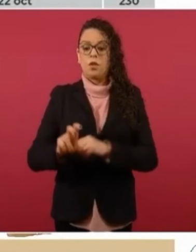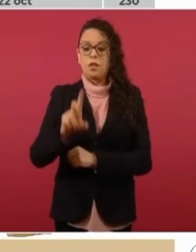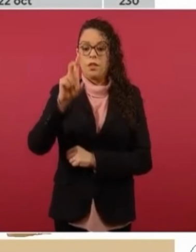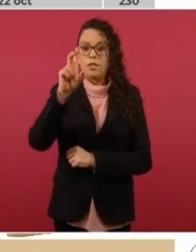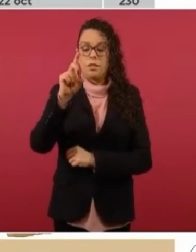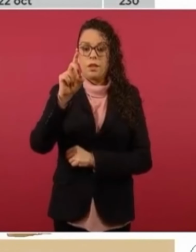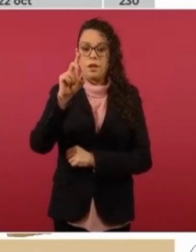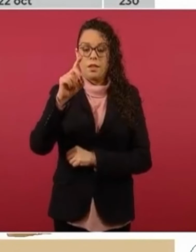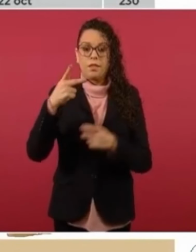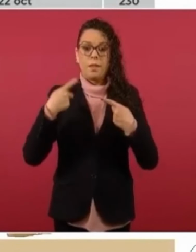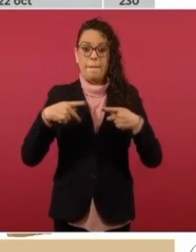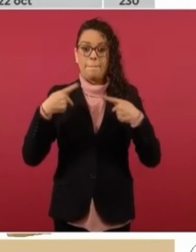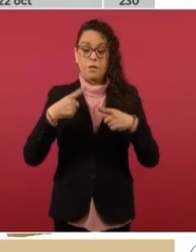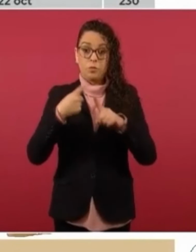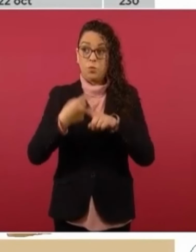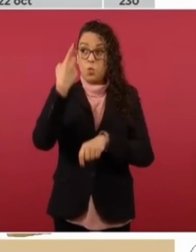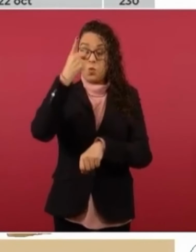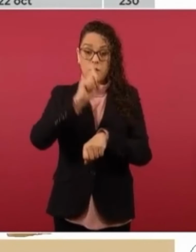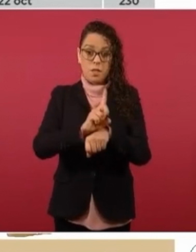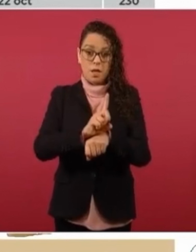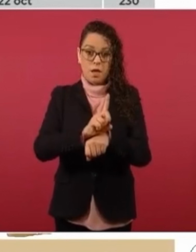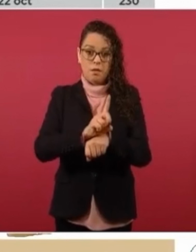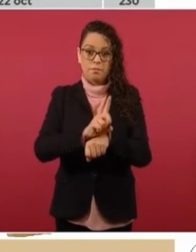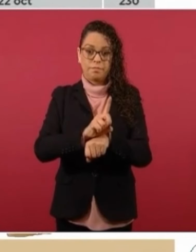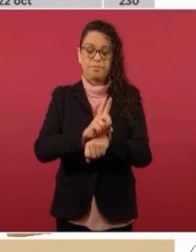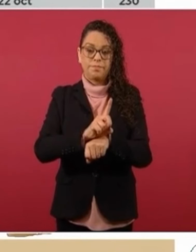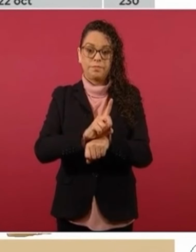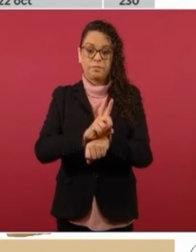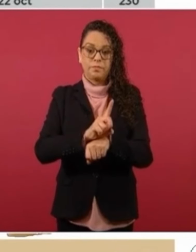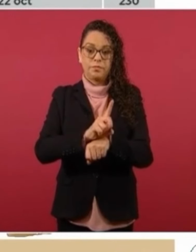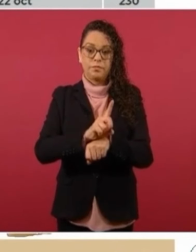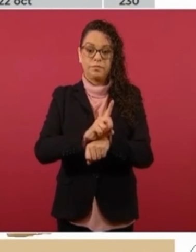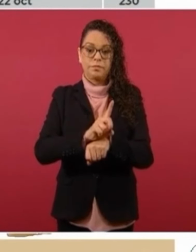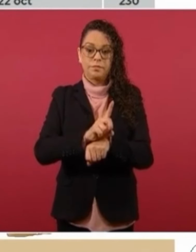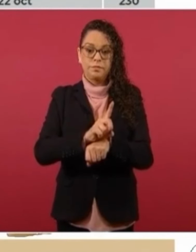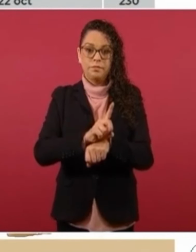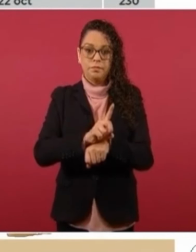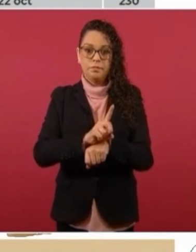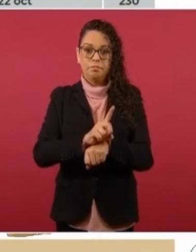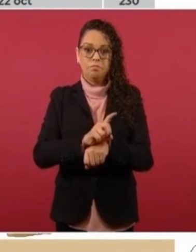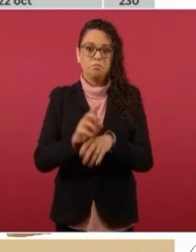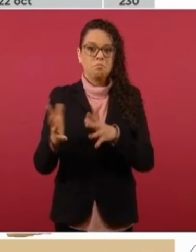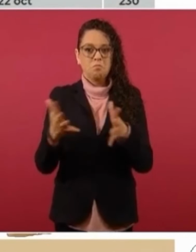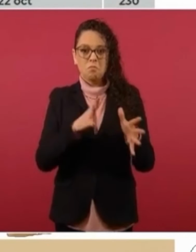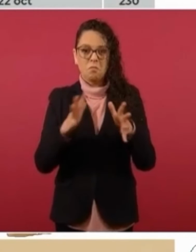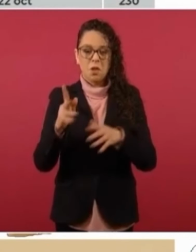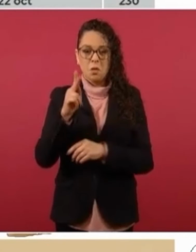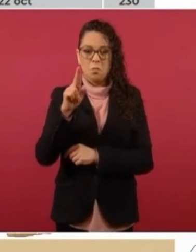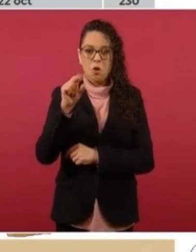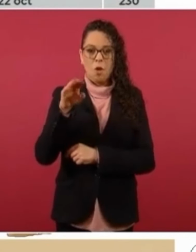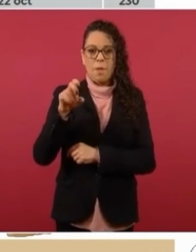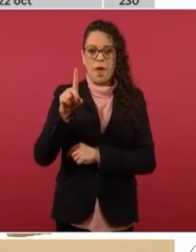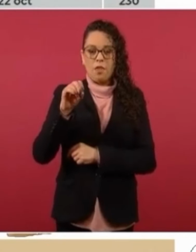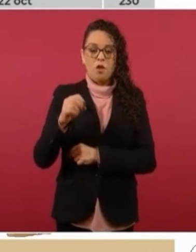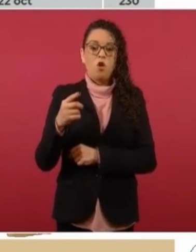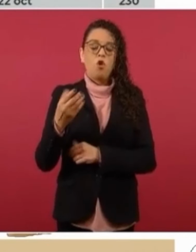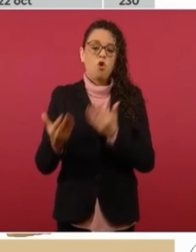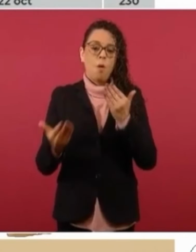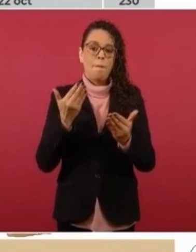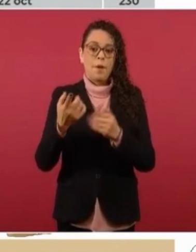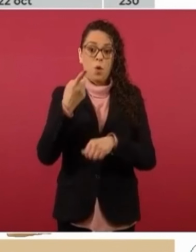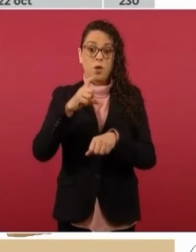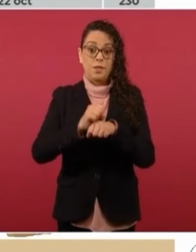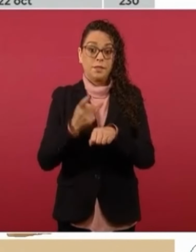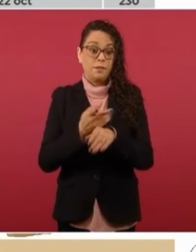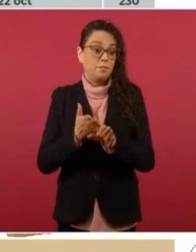día, es un promedio diario de la semana anterior, ¿no? Y entonces con eso estamos viendo cómo son los